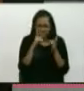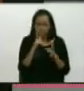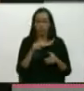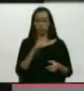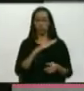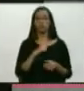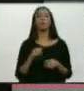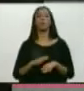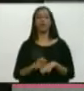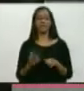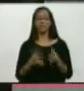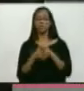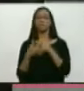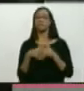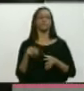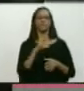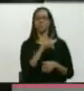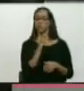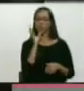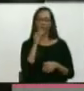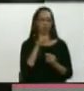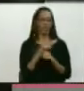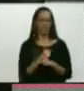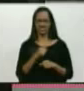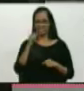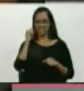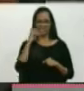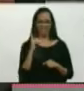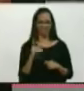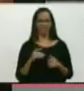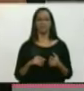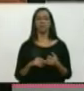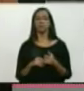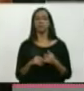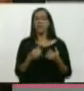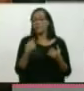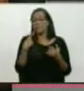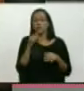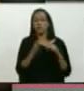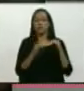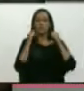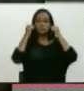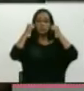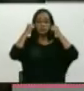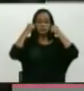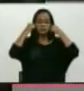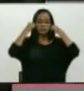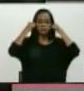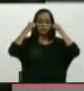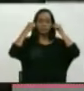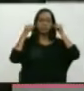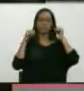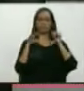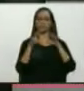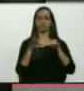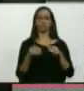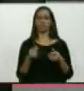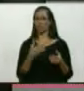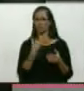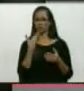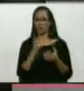Porque claro, los gringos no confían ni en Acción Democrática, No. Bueno, ya primero Justicia le sacó un comunicado a Guaidó y no es que son los mejores